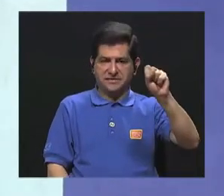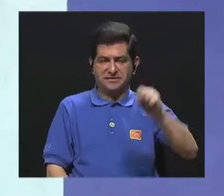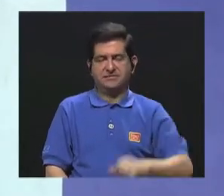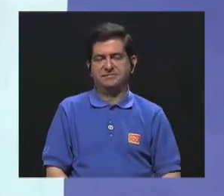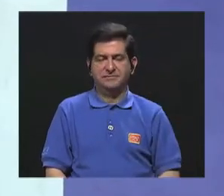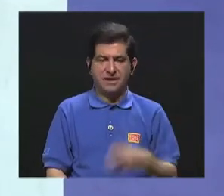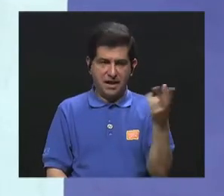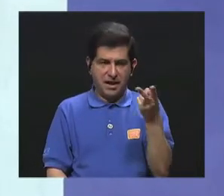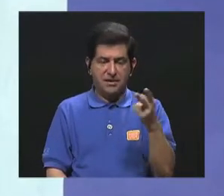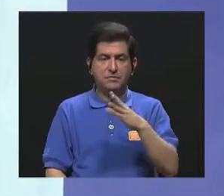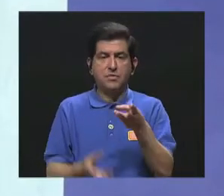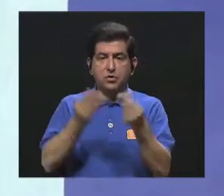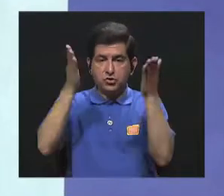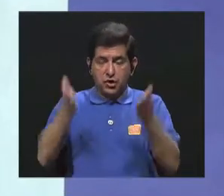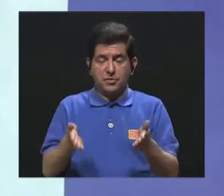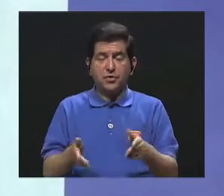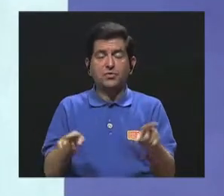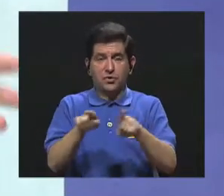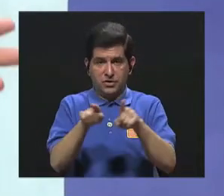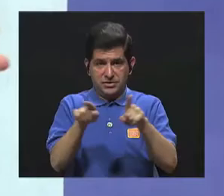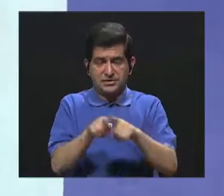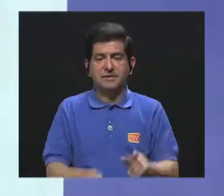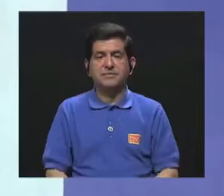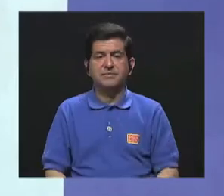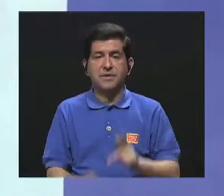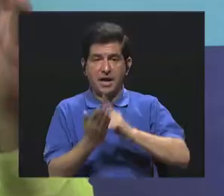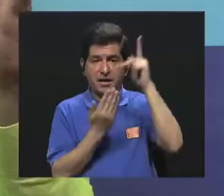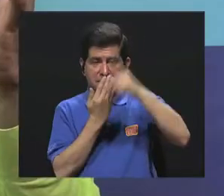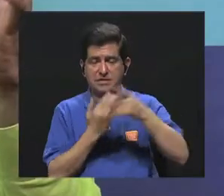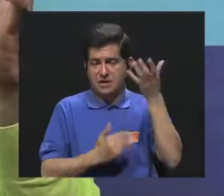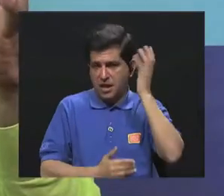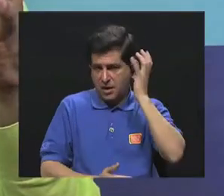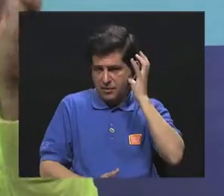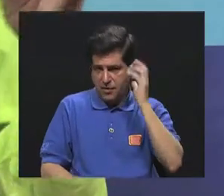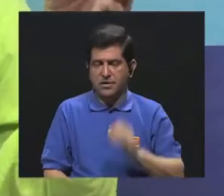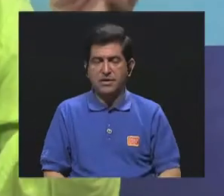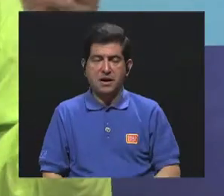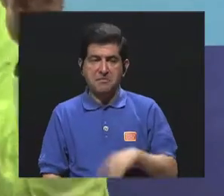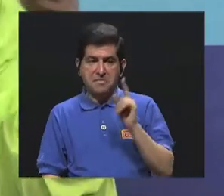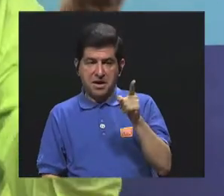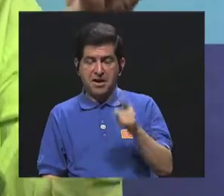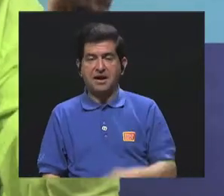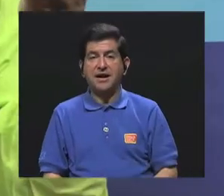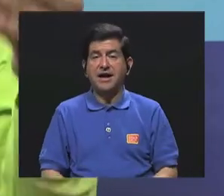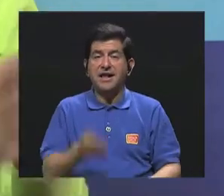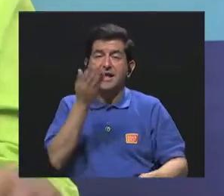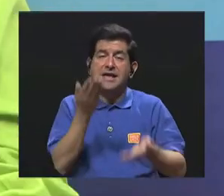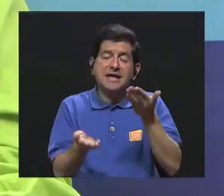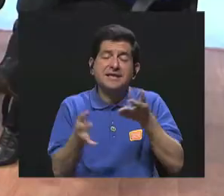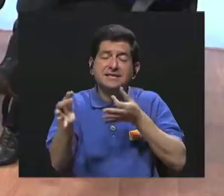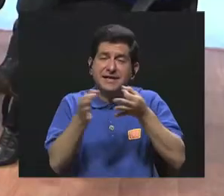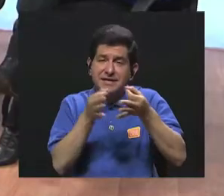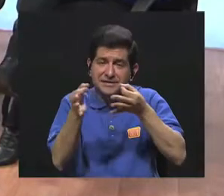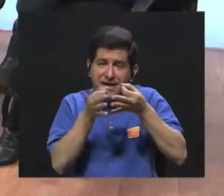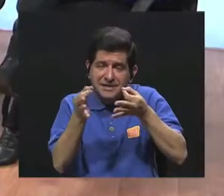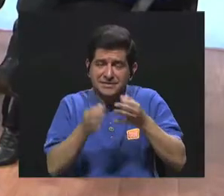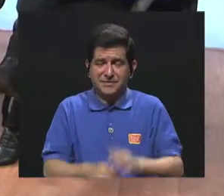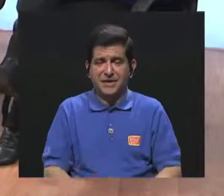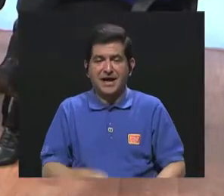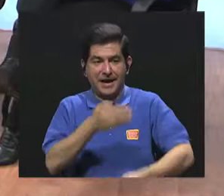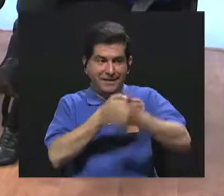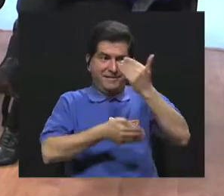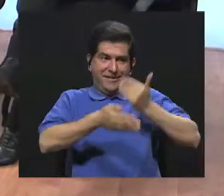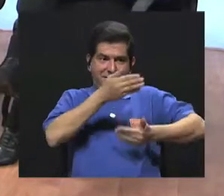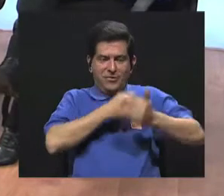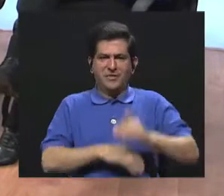Y los productores del documental, del programa, programa de radio. Entonces, tal vez qué pena, tal vez podríamos, sí, devolvernos a